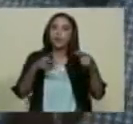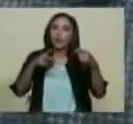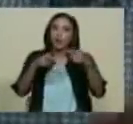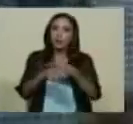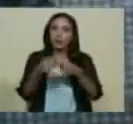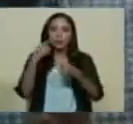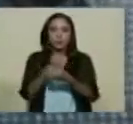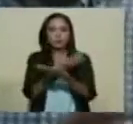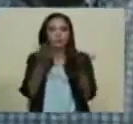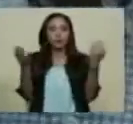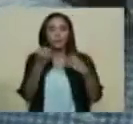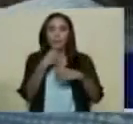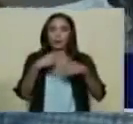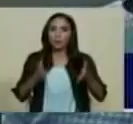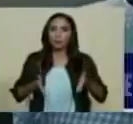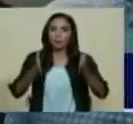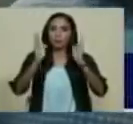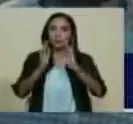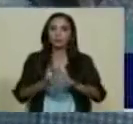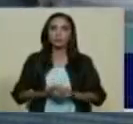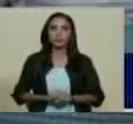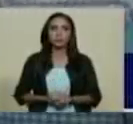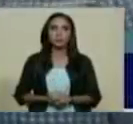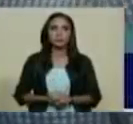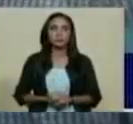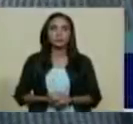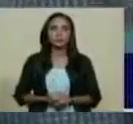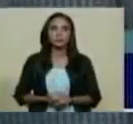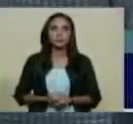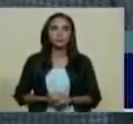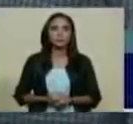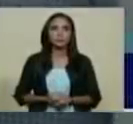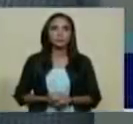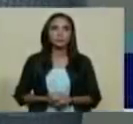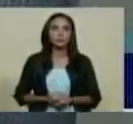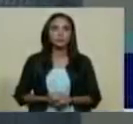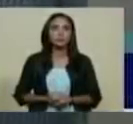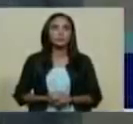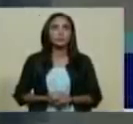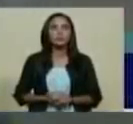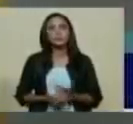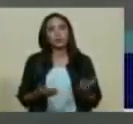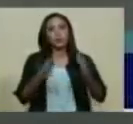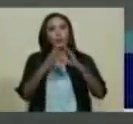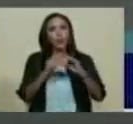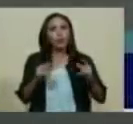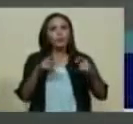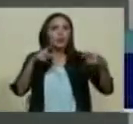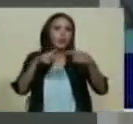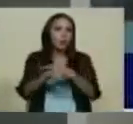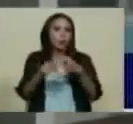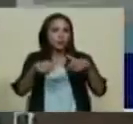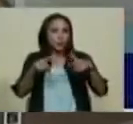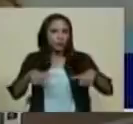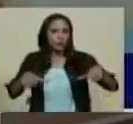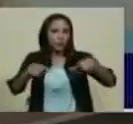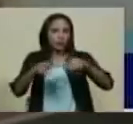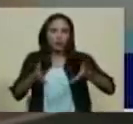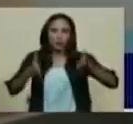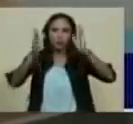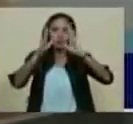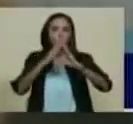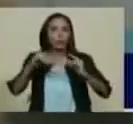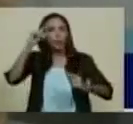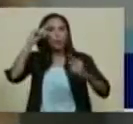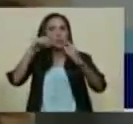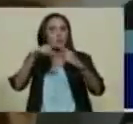estas hermosas instalaciones que, presidente, buscan precisamente eso que usted nos ha dicho de forma